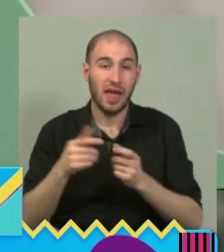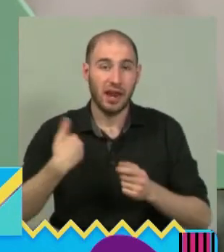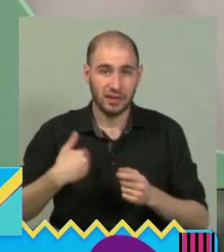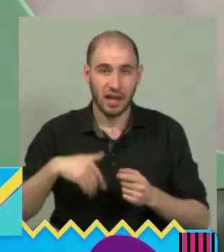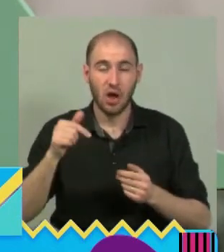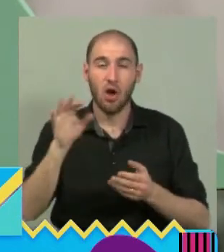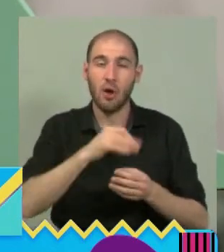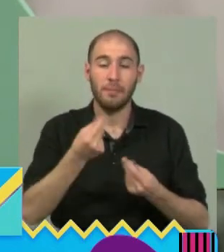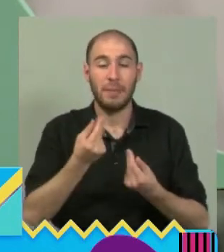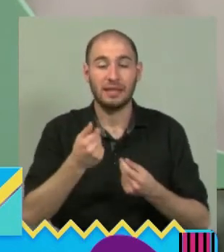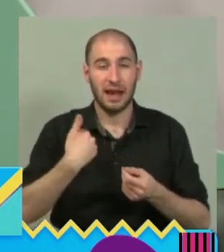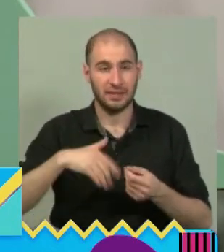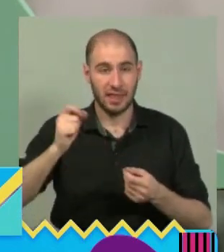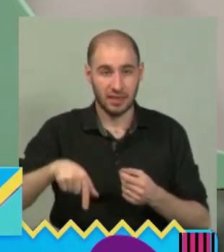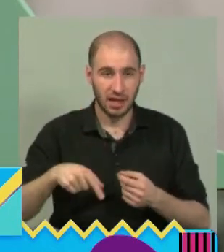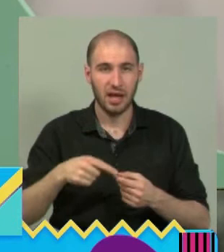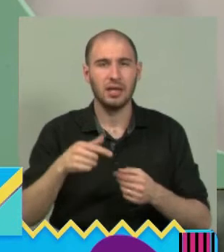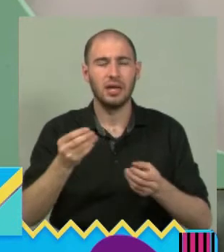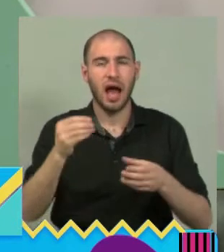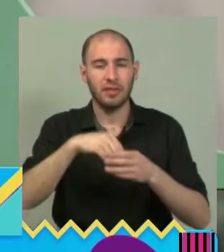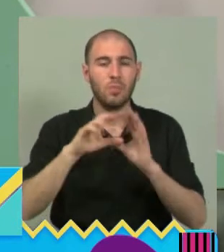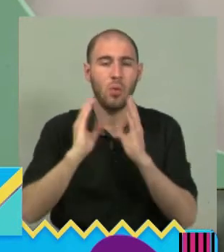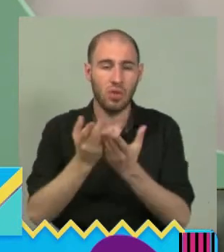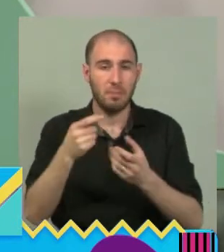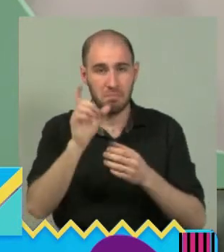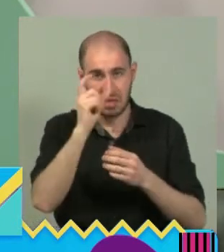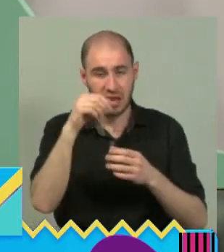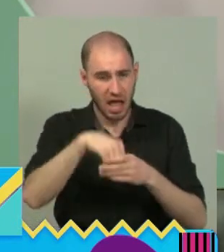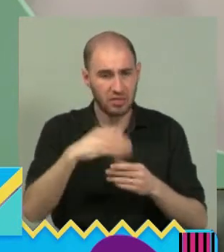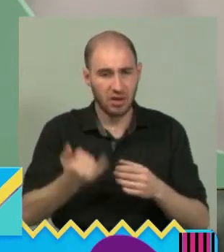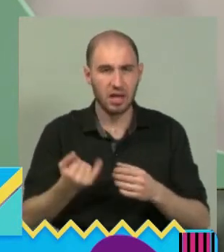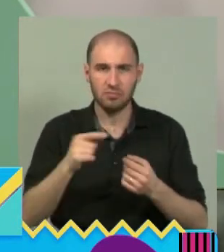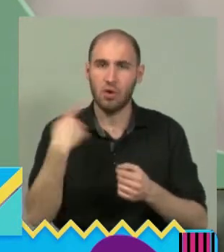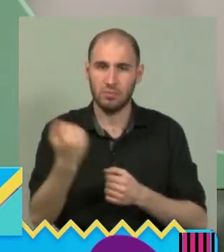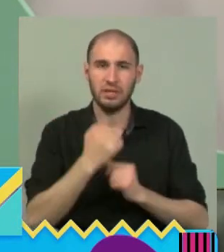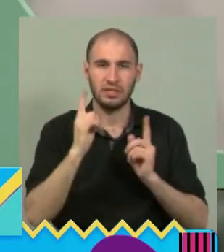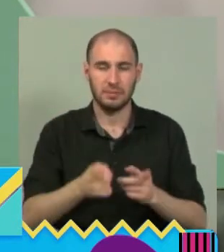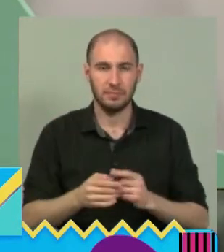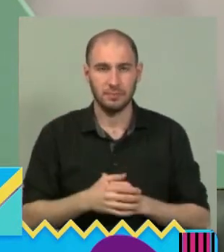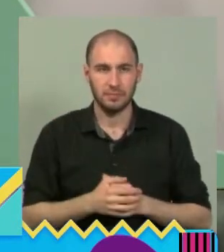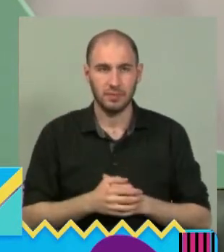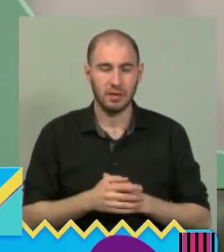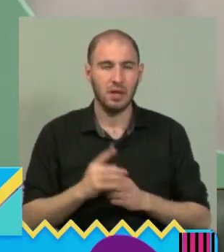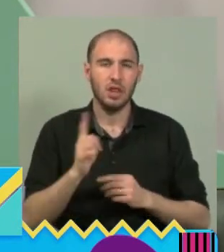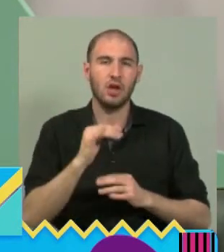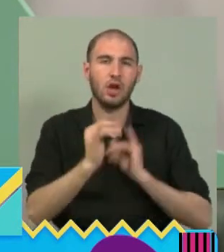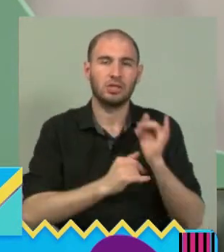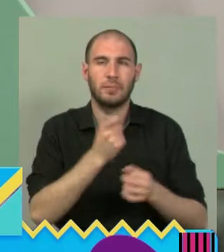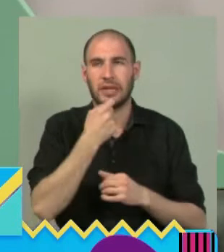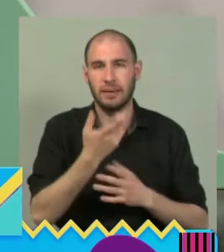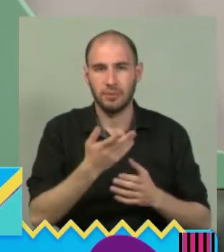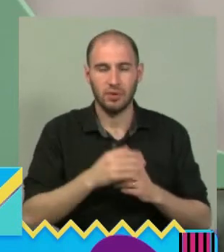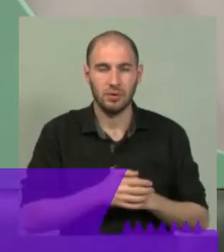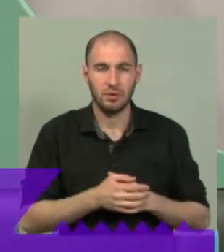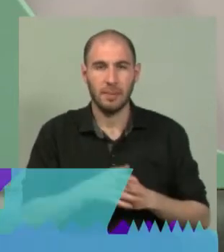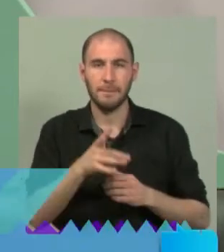hoy de capitales argentinos, que comienzan a formar parte del mundo minero. Y esto me parece importante también que destacar. Ya no hay que hablar más de